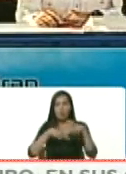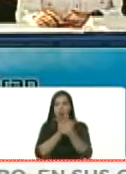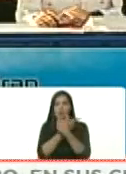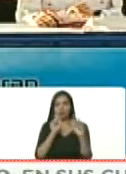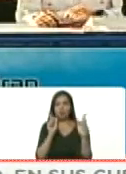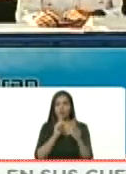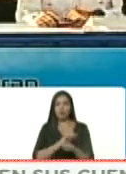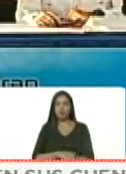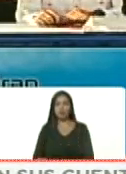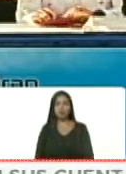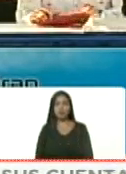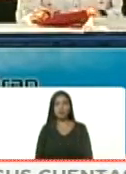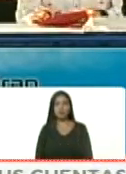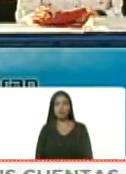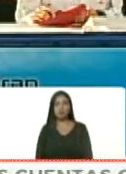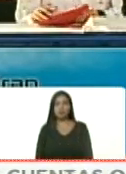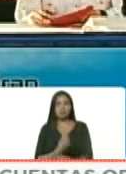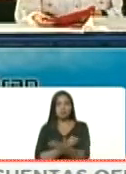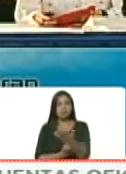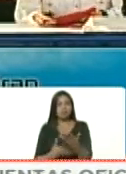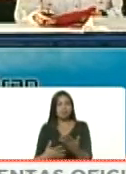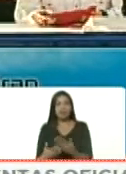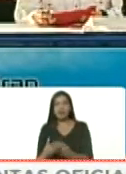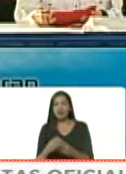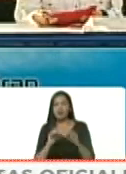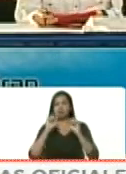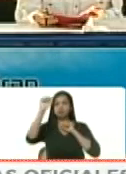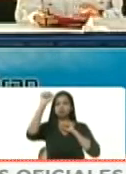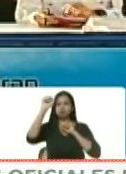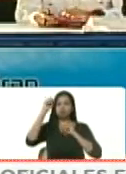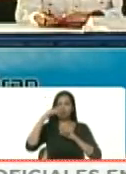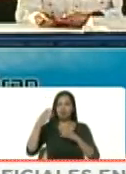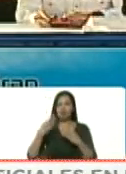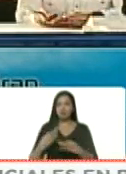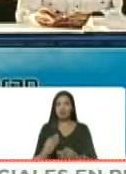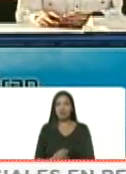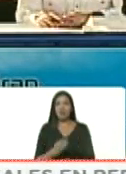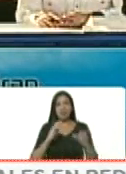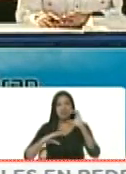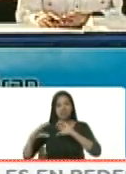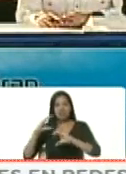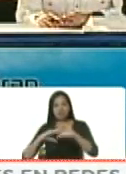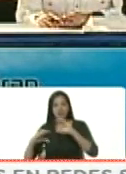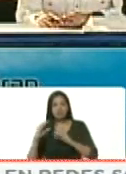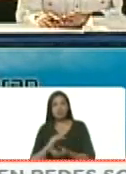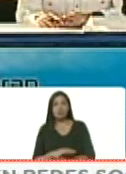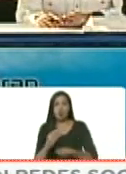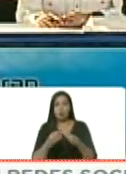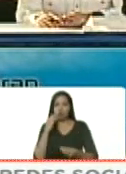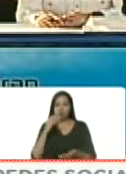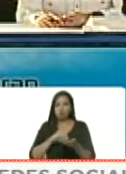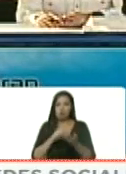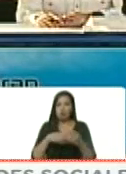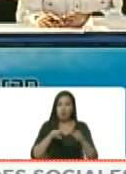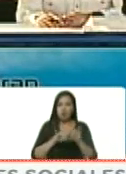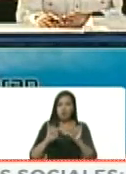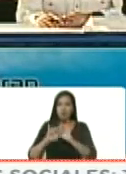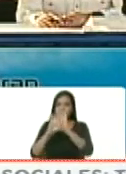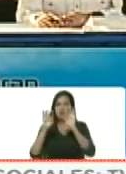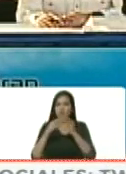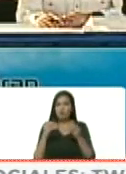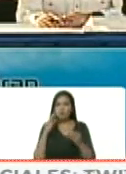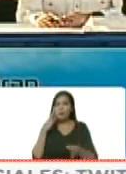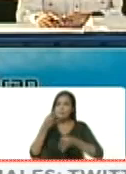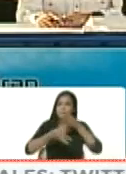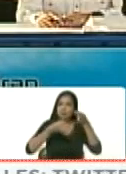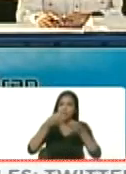libertadores, corre sangre heroica. Así que fíjense ustedes, la ciencia, cómo se puede aplicar, nos lo